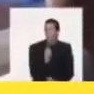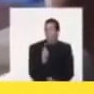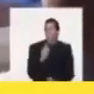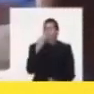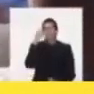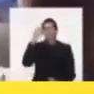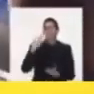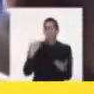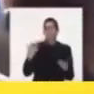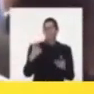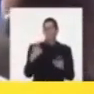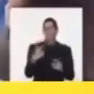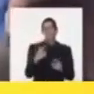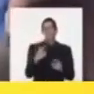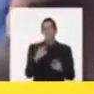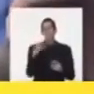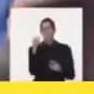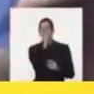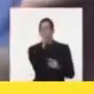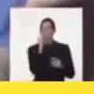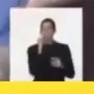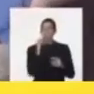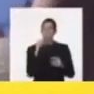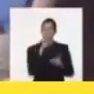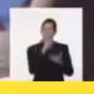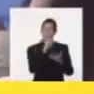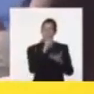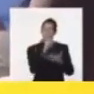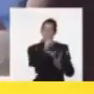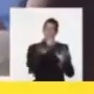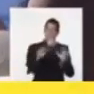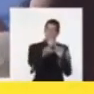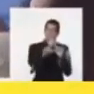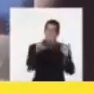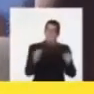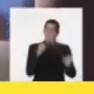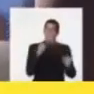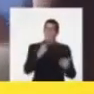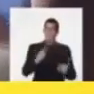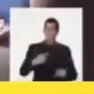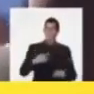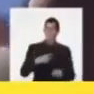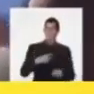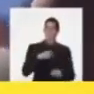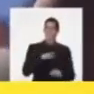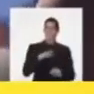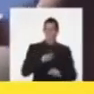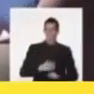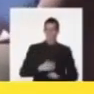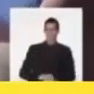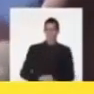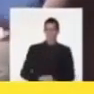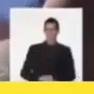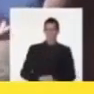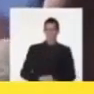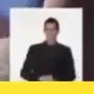usted cree que siempre muestran a las figuras comunistas con respaldo popular en las calles?